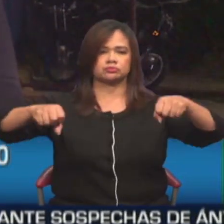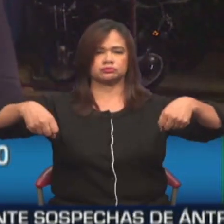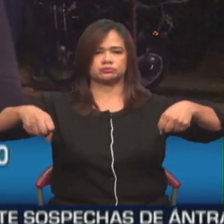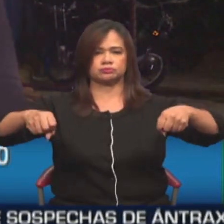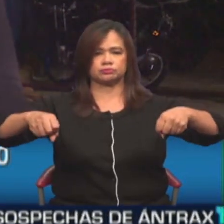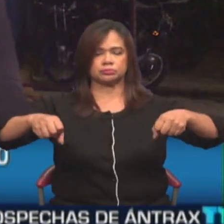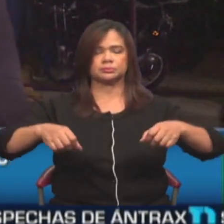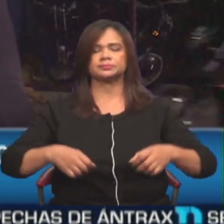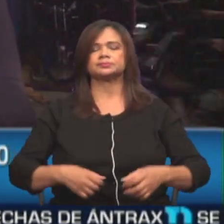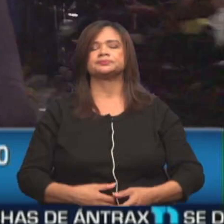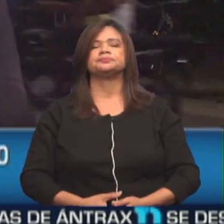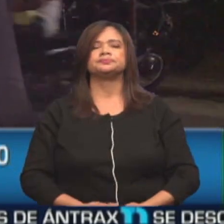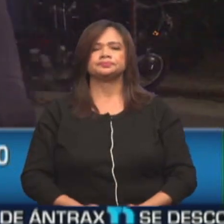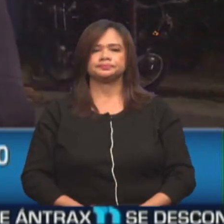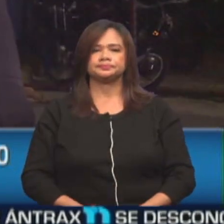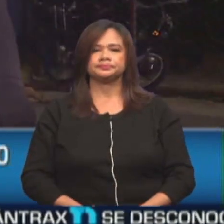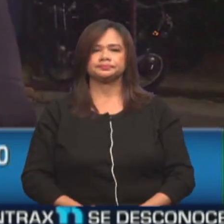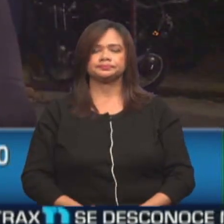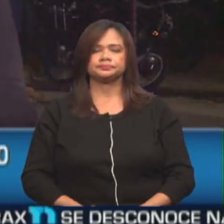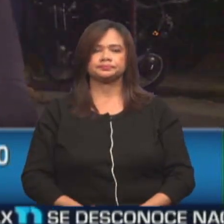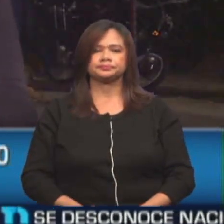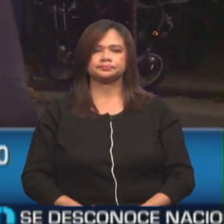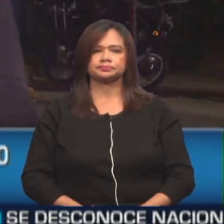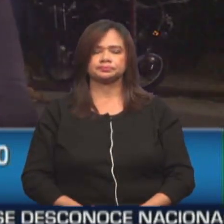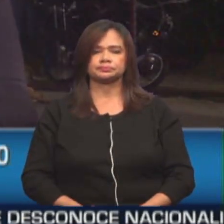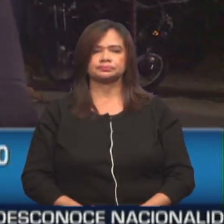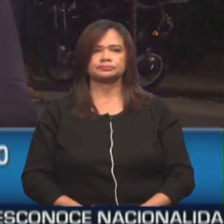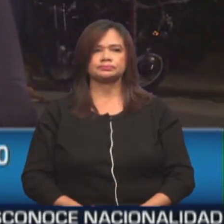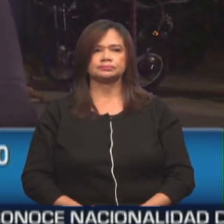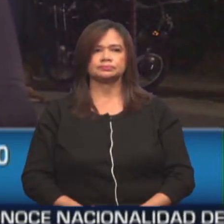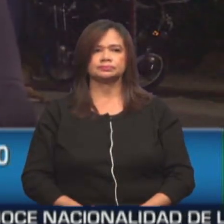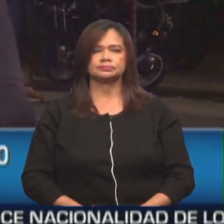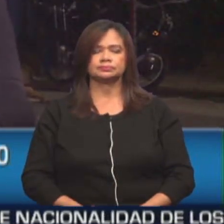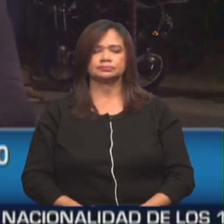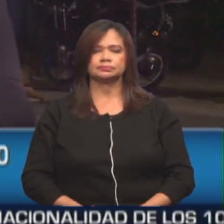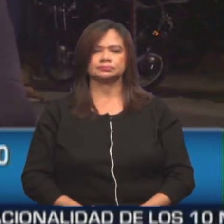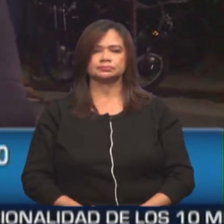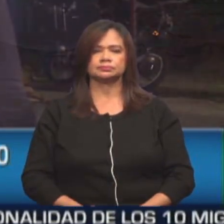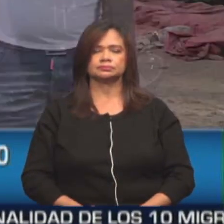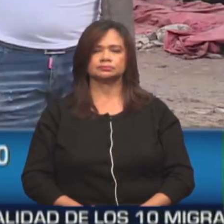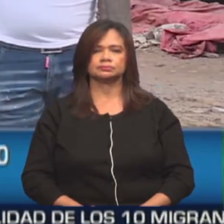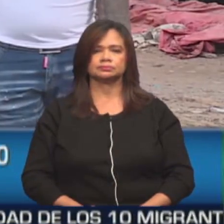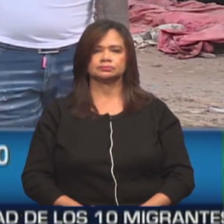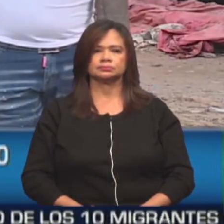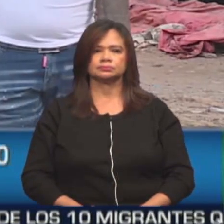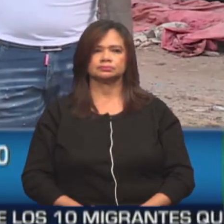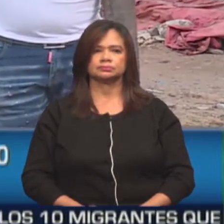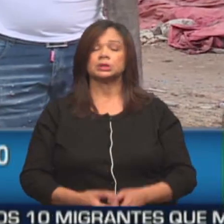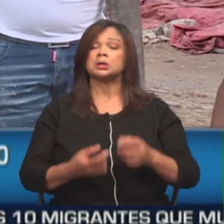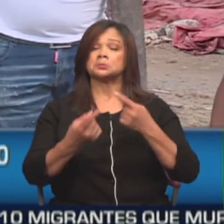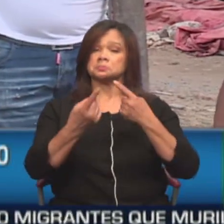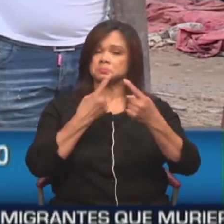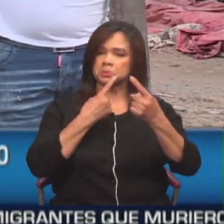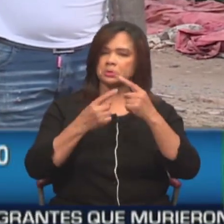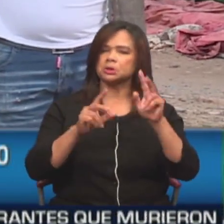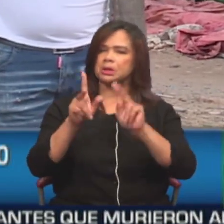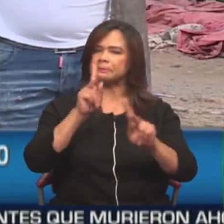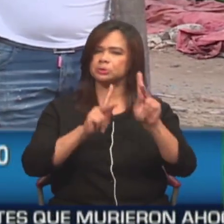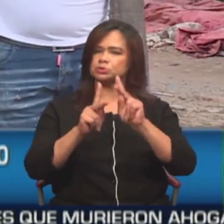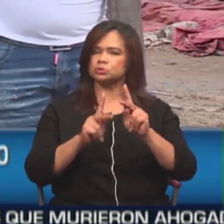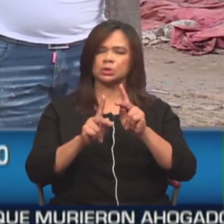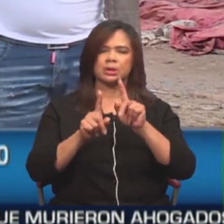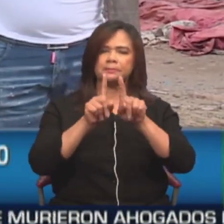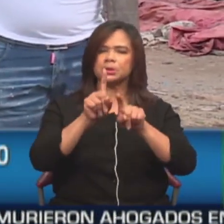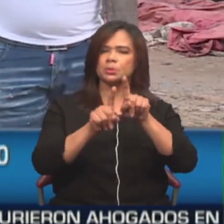y otras pertenencias a un joven cristiano en San Cristóbal. Conversamos con ciudadanos de esta